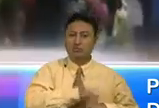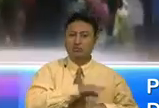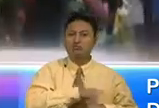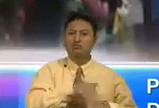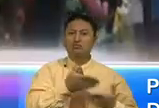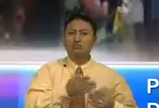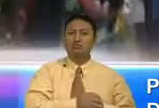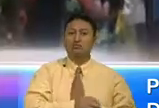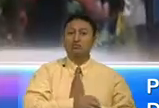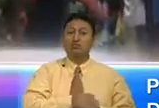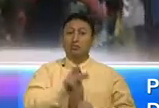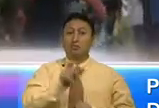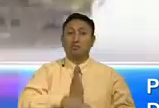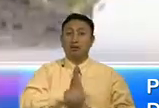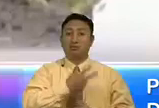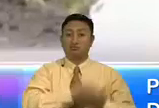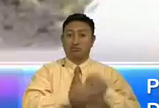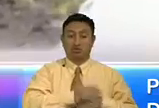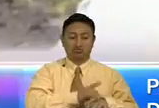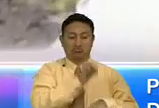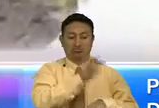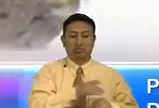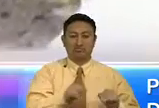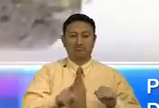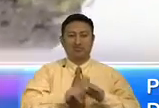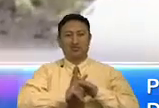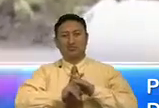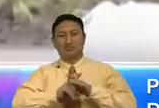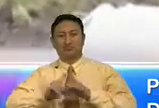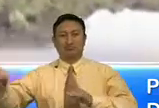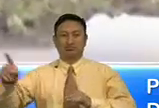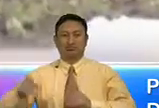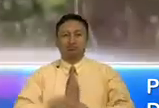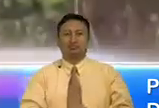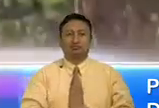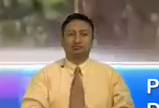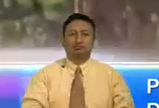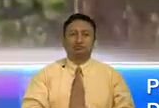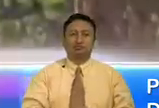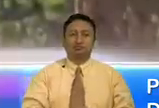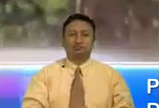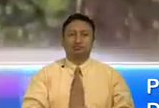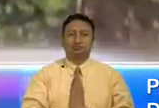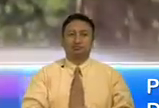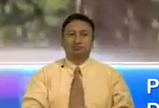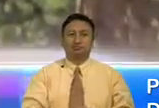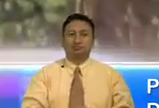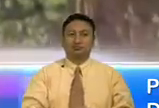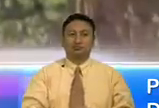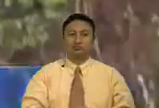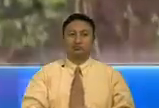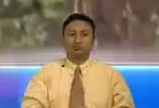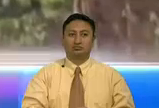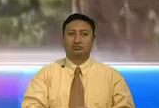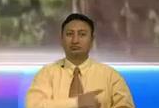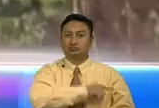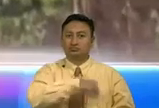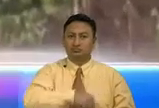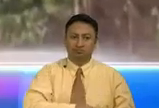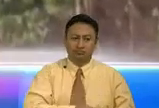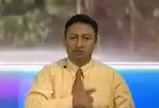huyó dejando a sus hijos menores de edad, lamentando la muerte de su progenitura. Nunca, hasta aquí nunca dijo que tenía problema